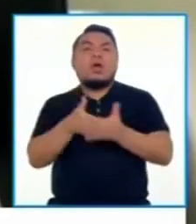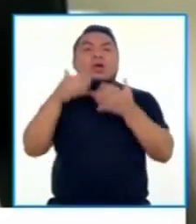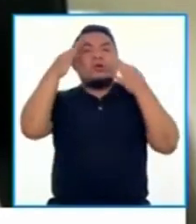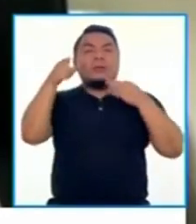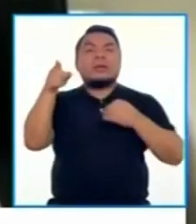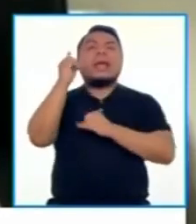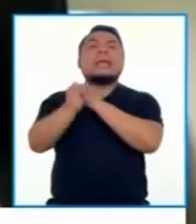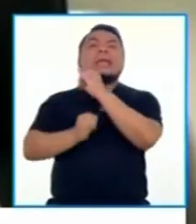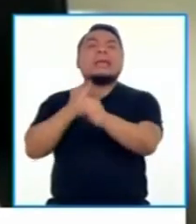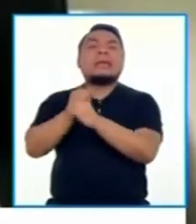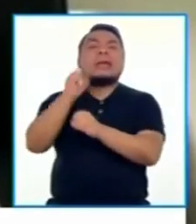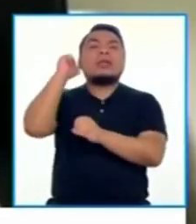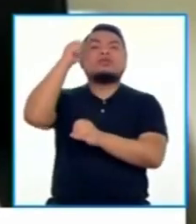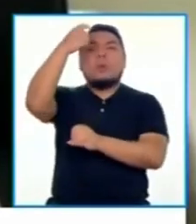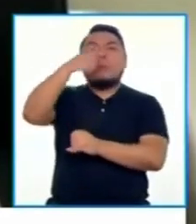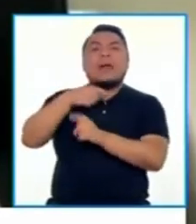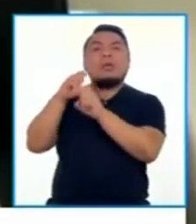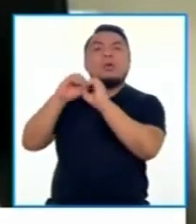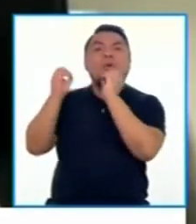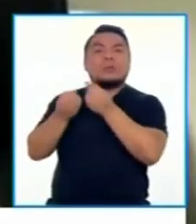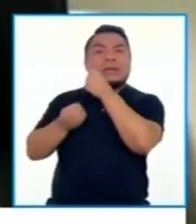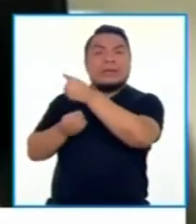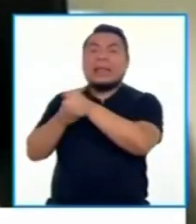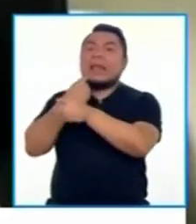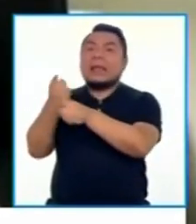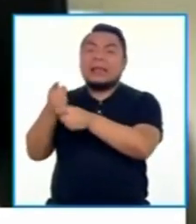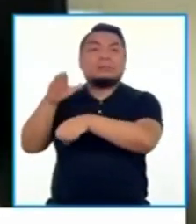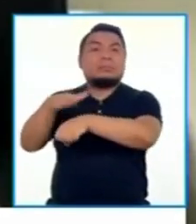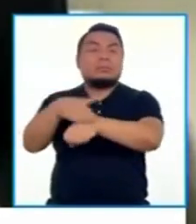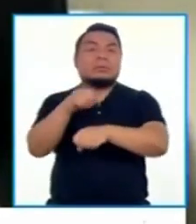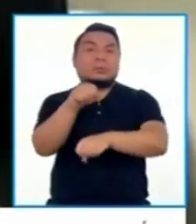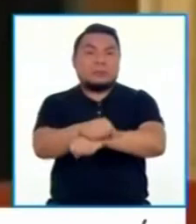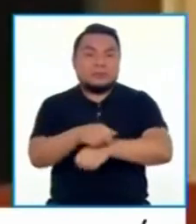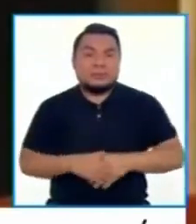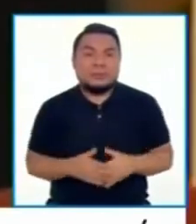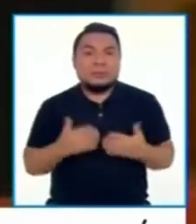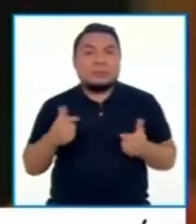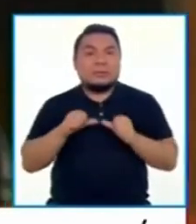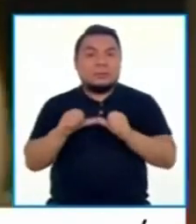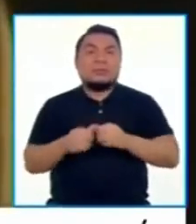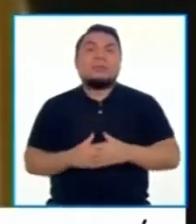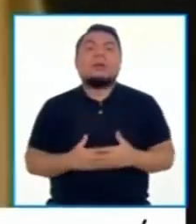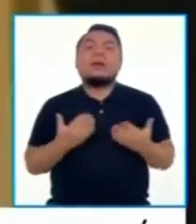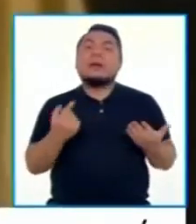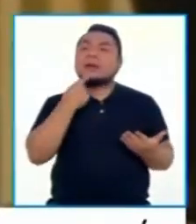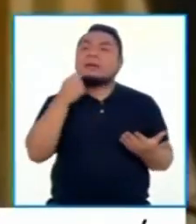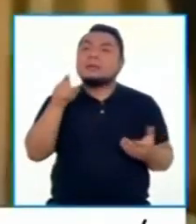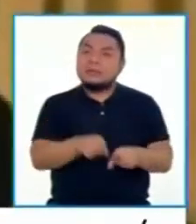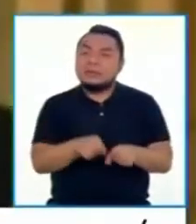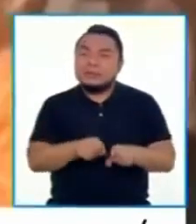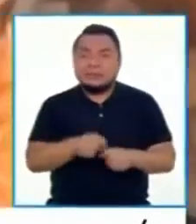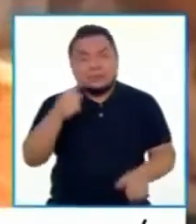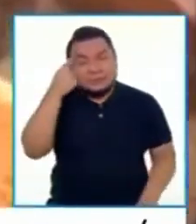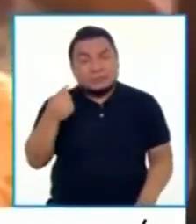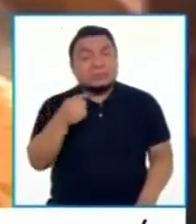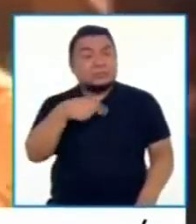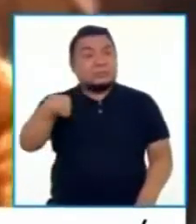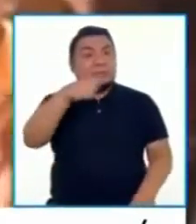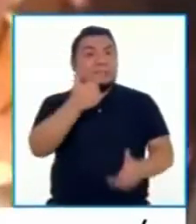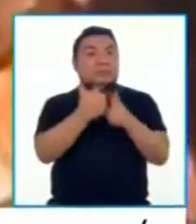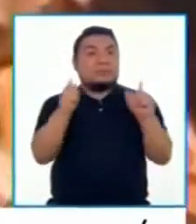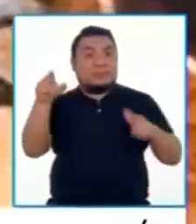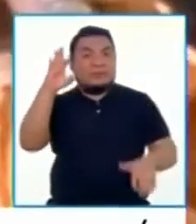la Corte Interamericana de Derechos Humanos, que son supervisadas por los organismos supranacionales. Al parecer, mediante la vía legal, un indulto en el